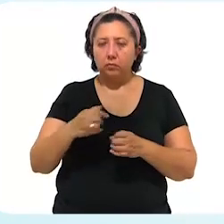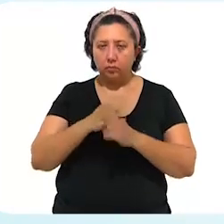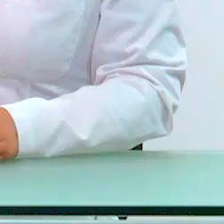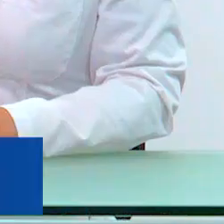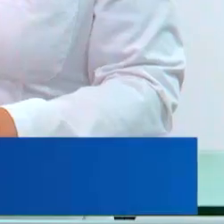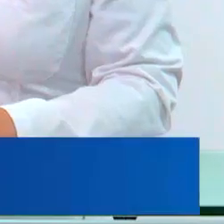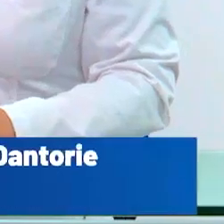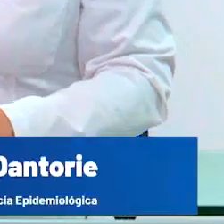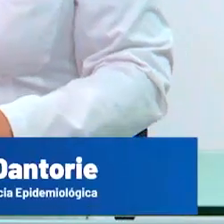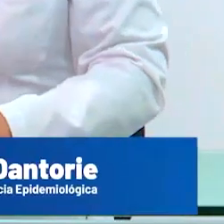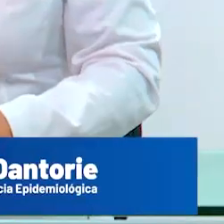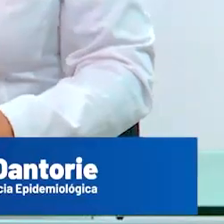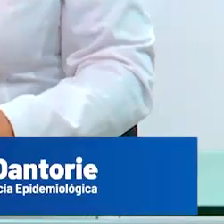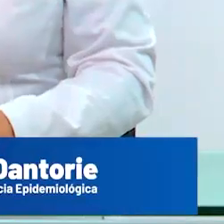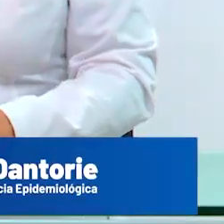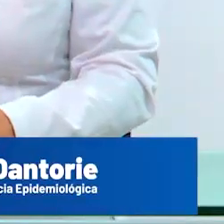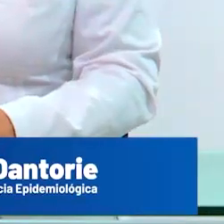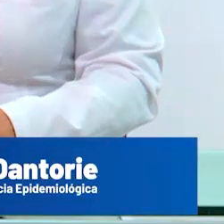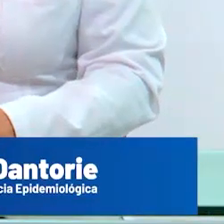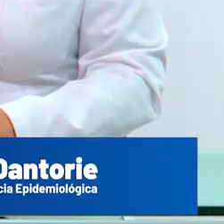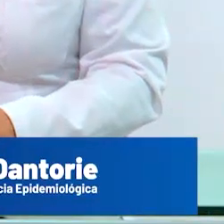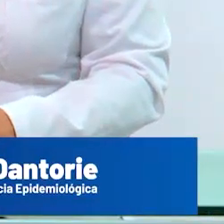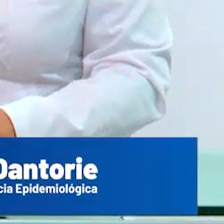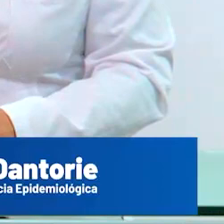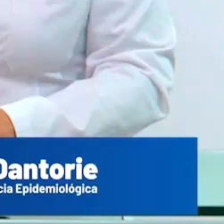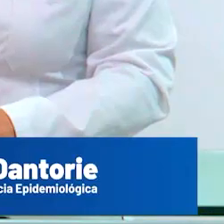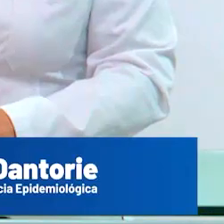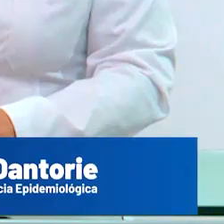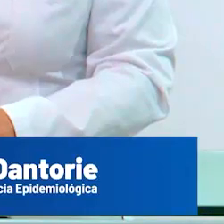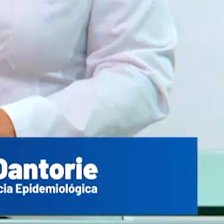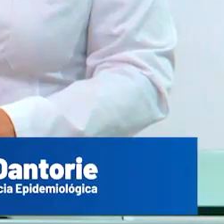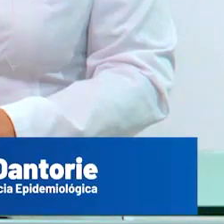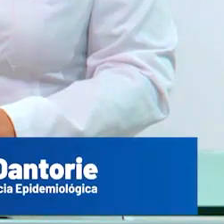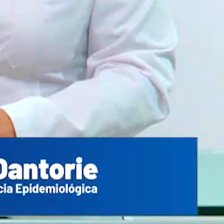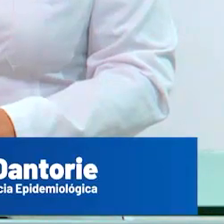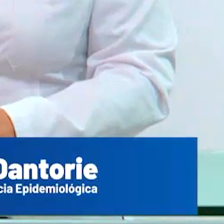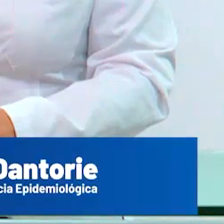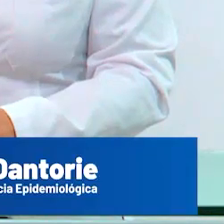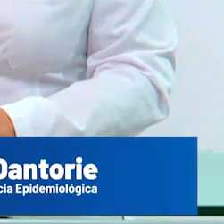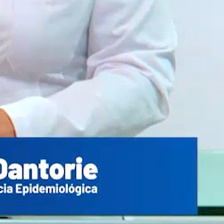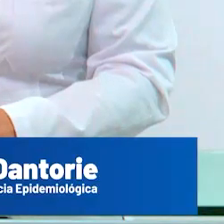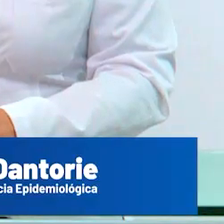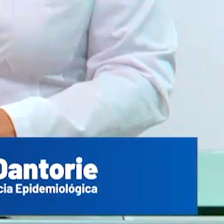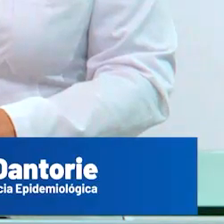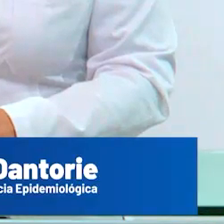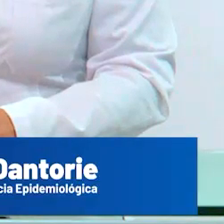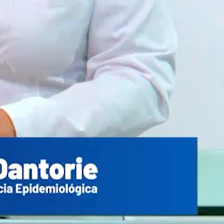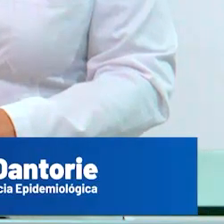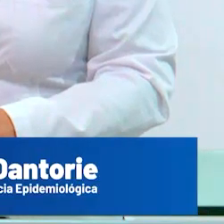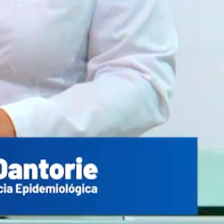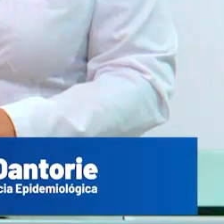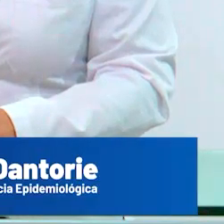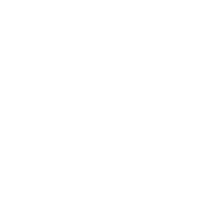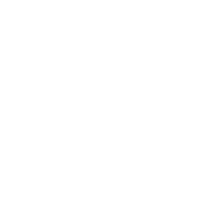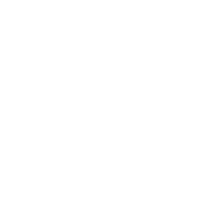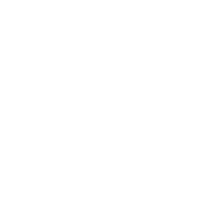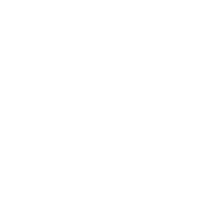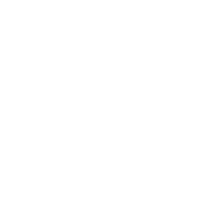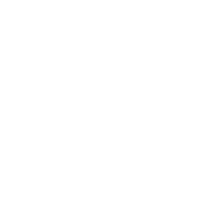aquí el reporte. Gracias, licenciada. Estaremos actualizando esta información todos los días por este mismo medio.